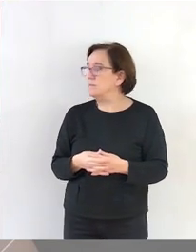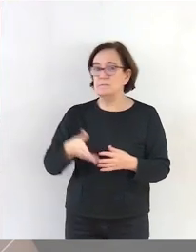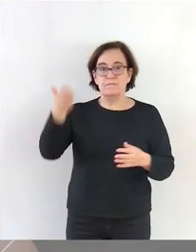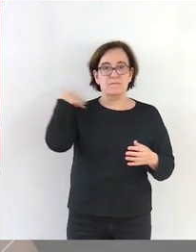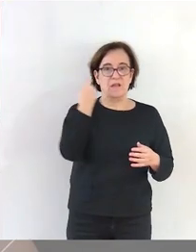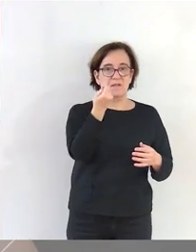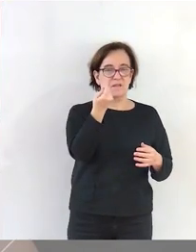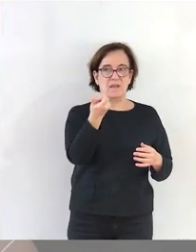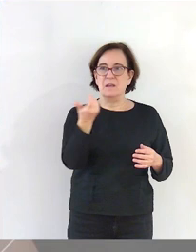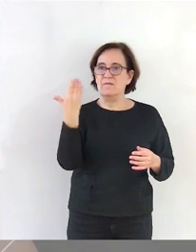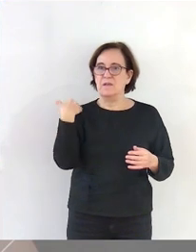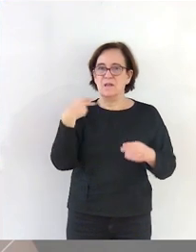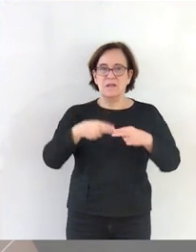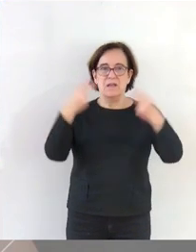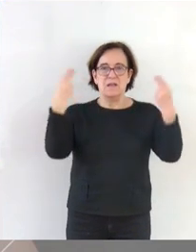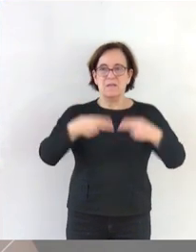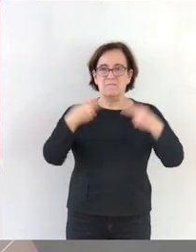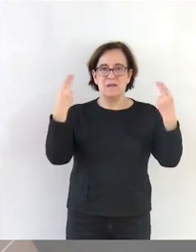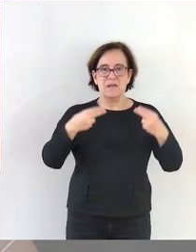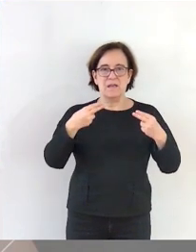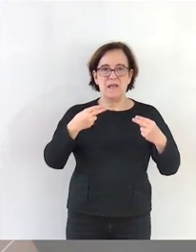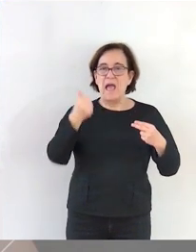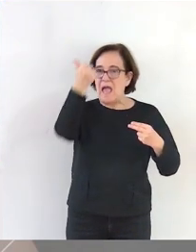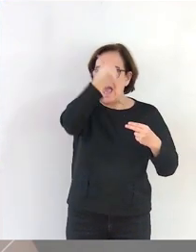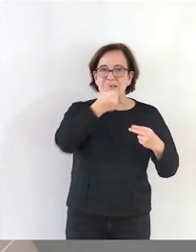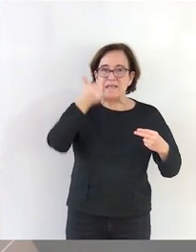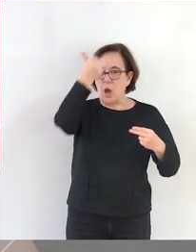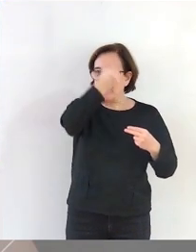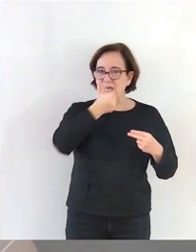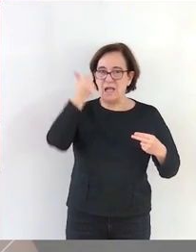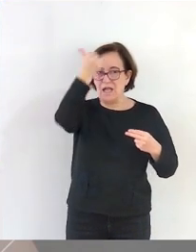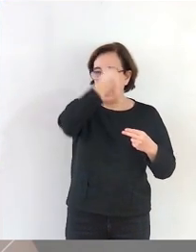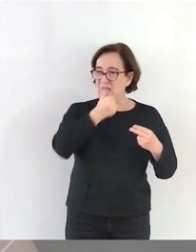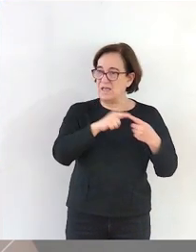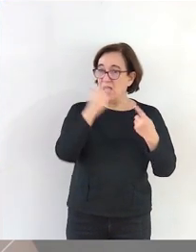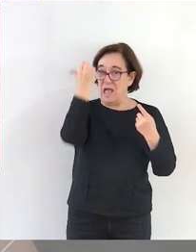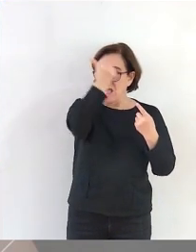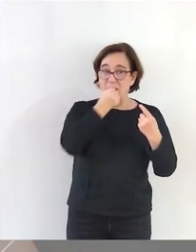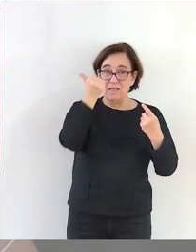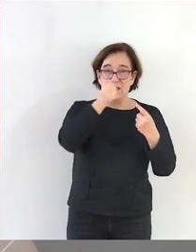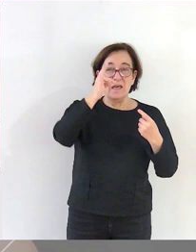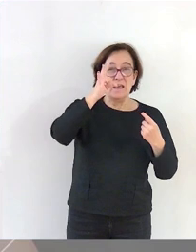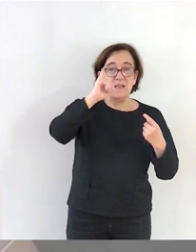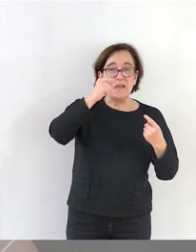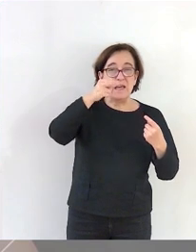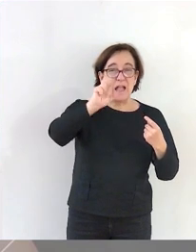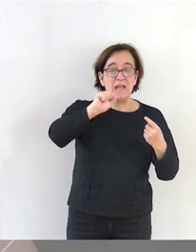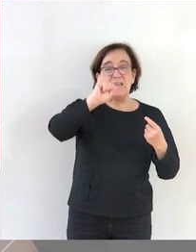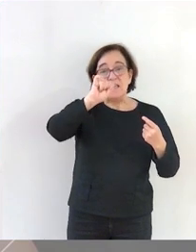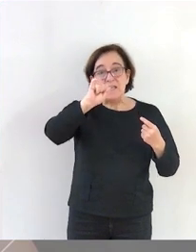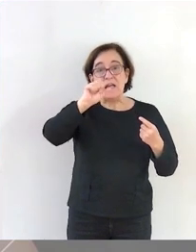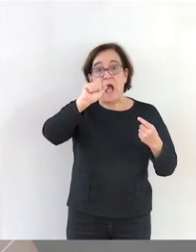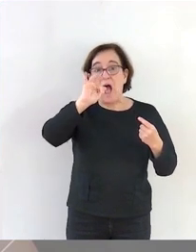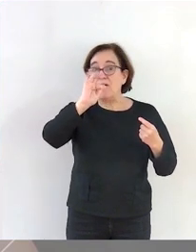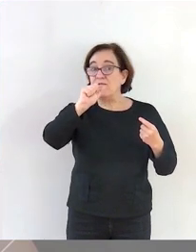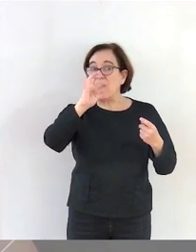poco estuve en en la frontera entre en Etiopía la frontera entre dos regiones la tigray y afar y